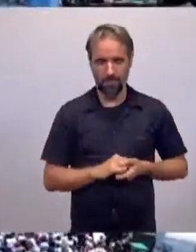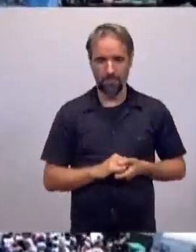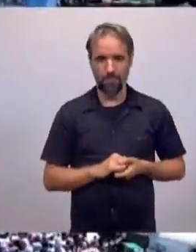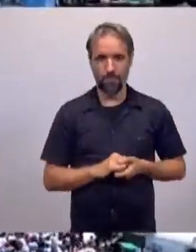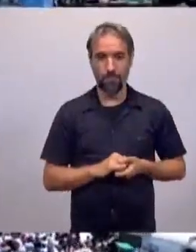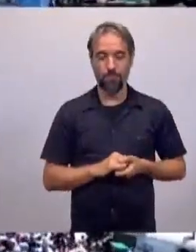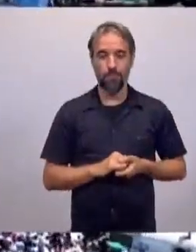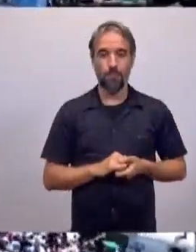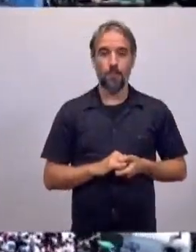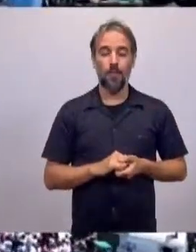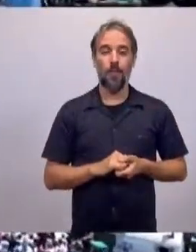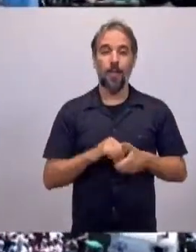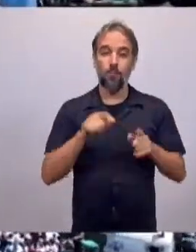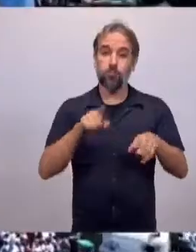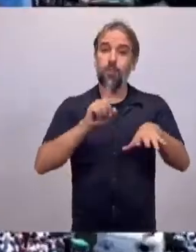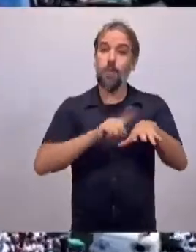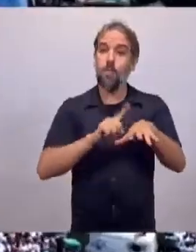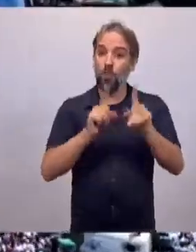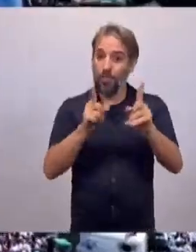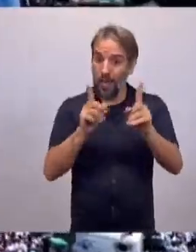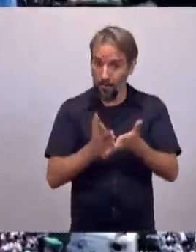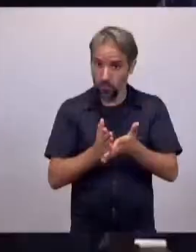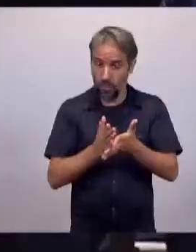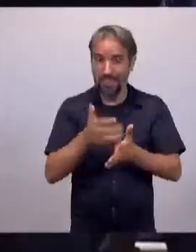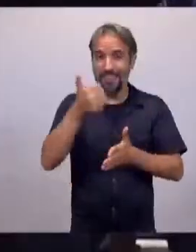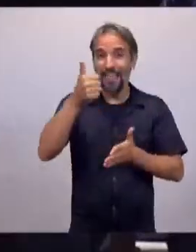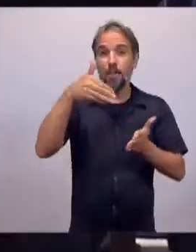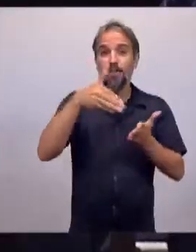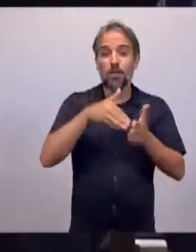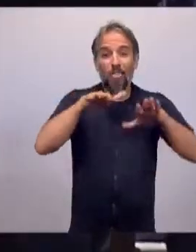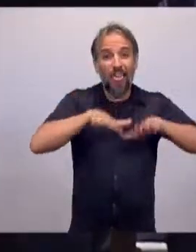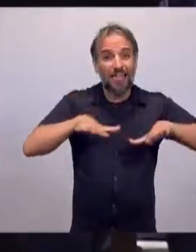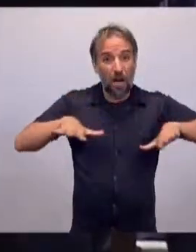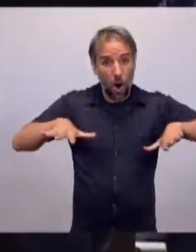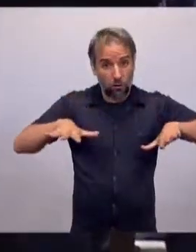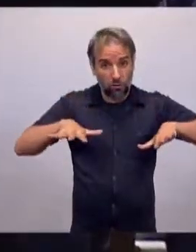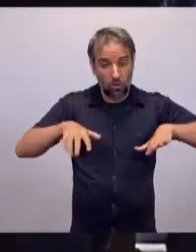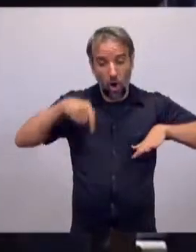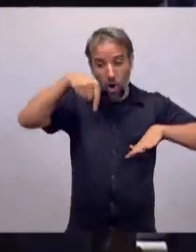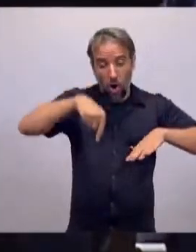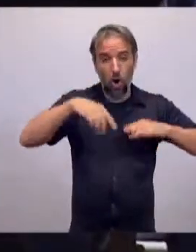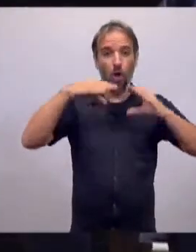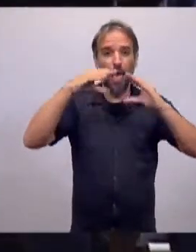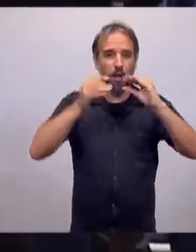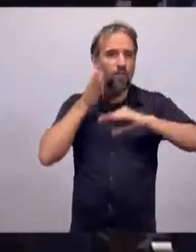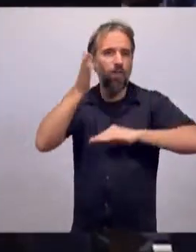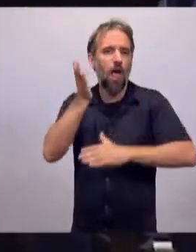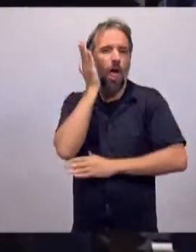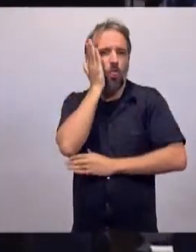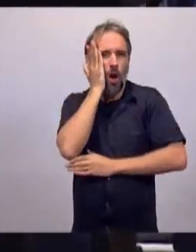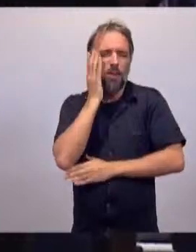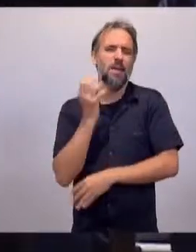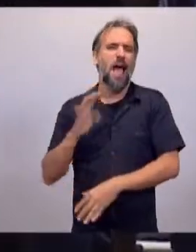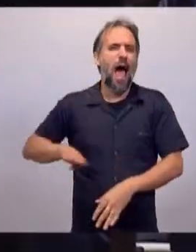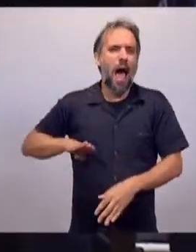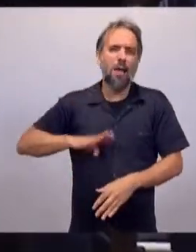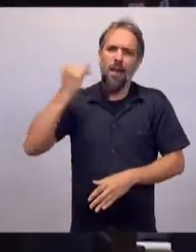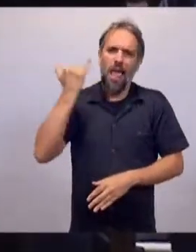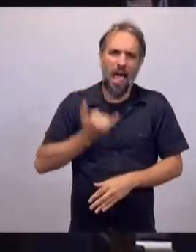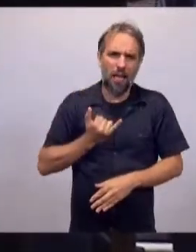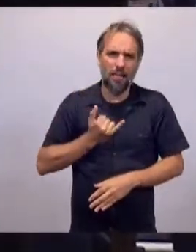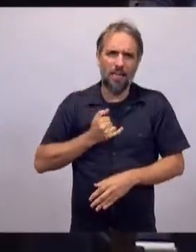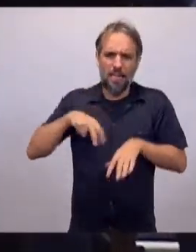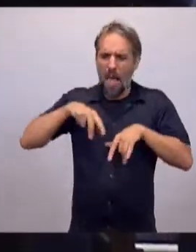Al mismo tiempo, 6 millones de chicos hoy a la noche se irán a dormir con hambre, que